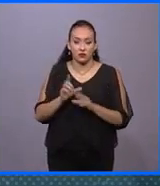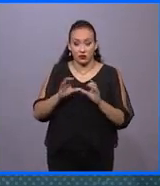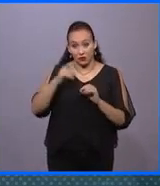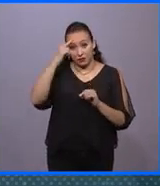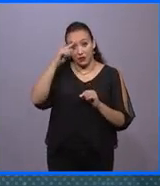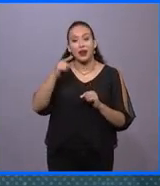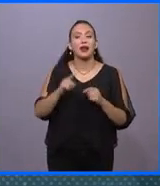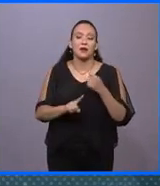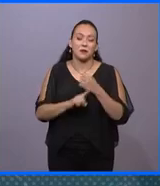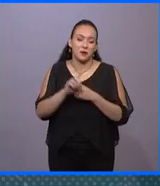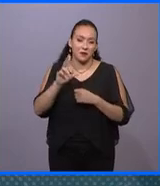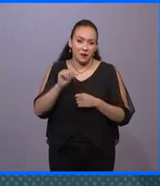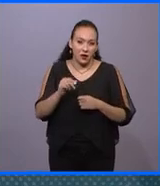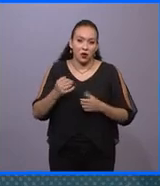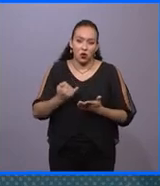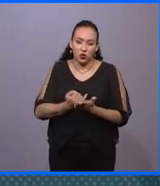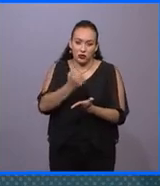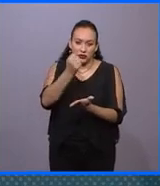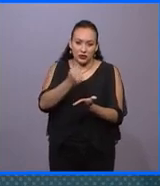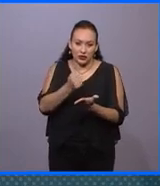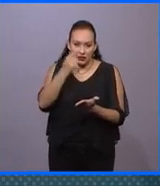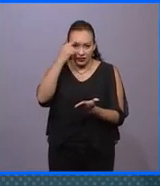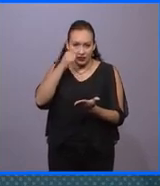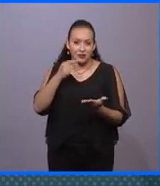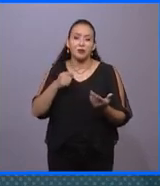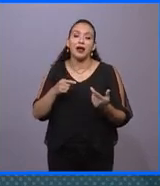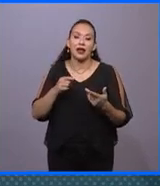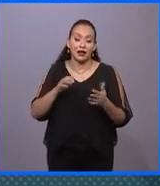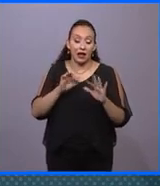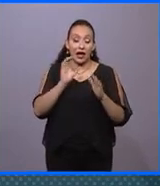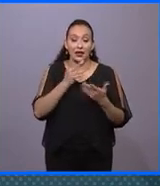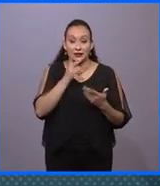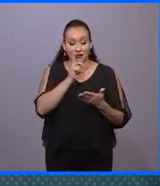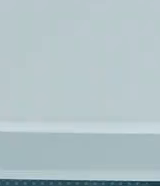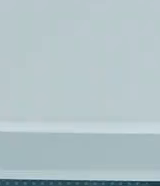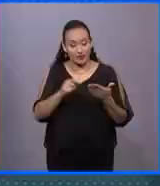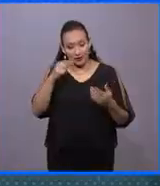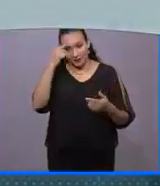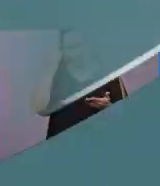conciliación prejudicial y sentencia en formato accesible.